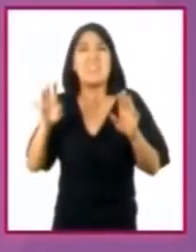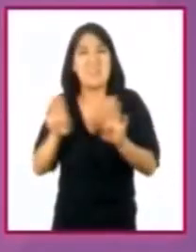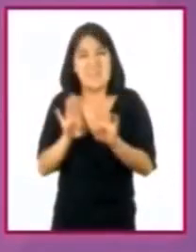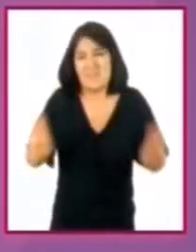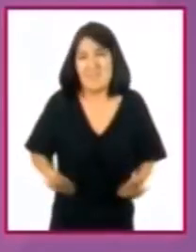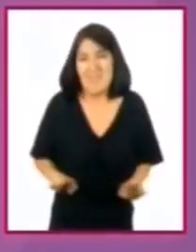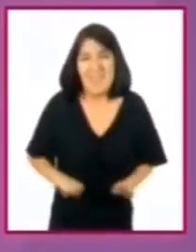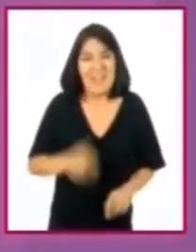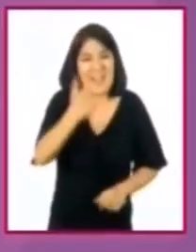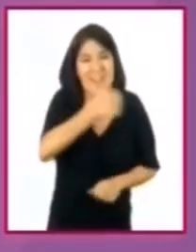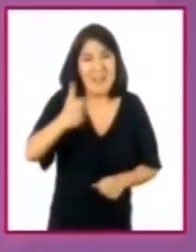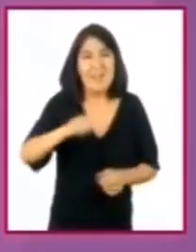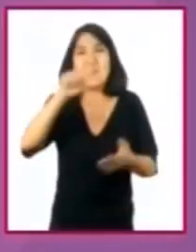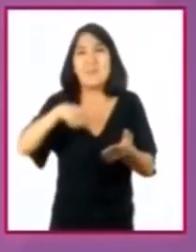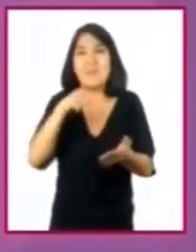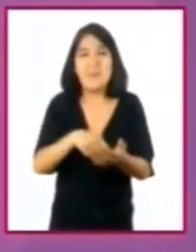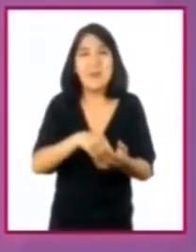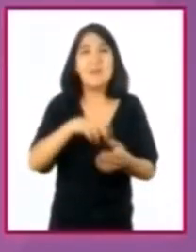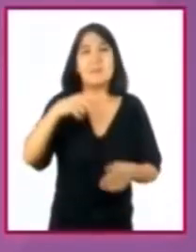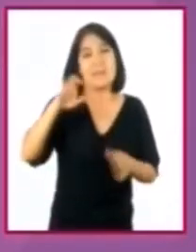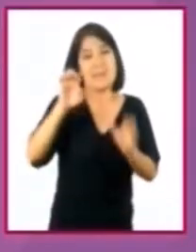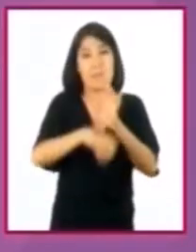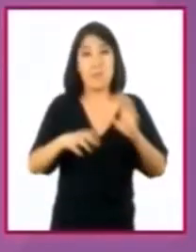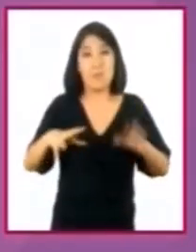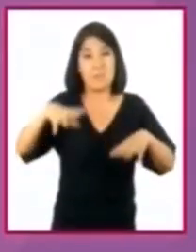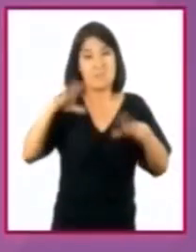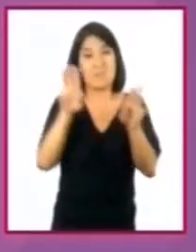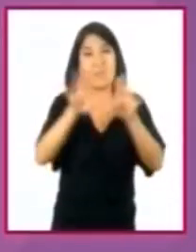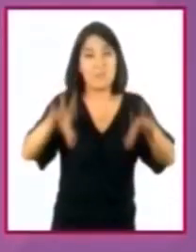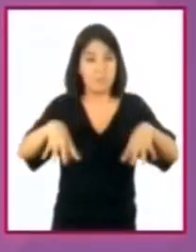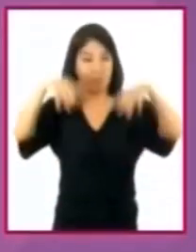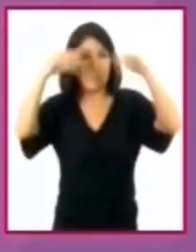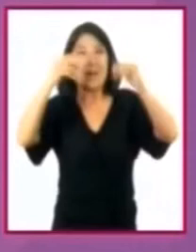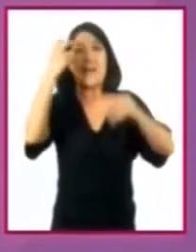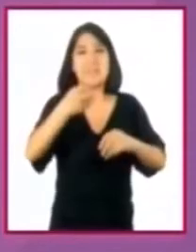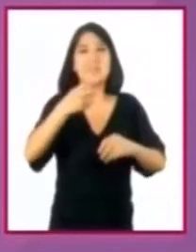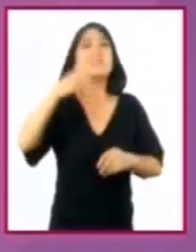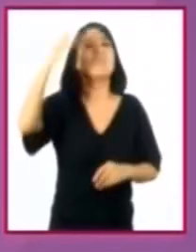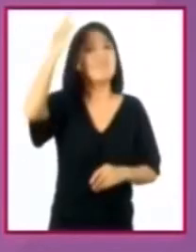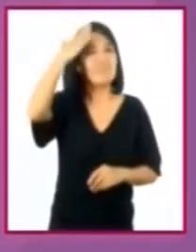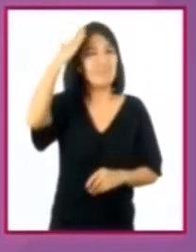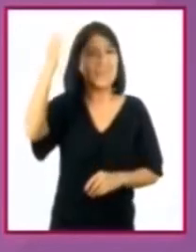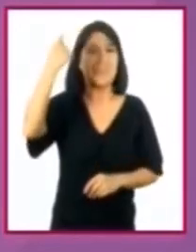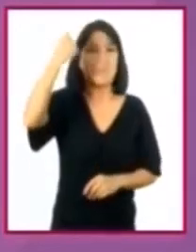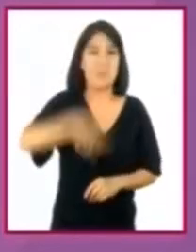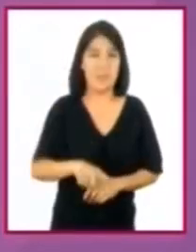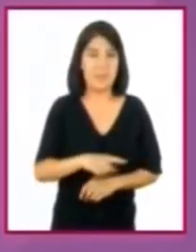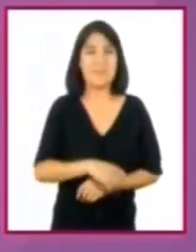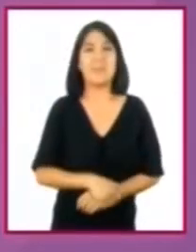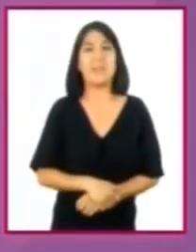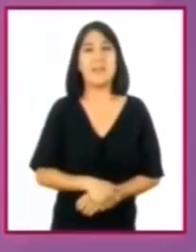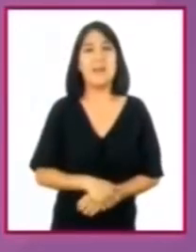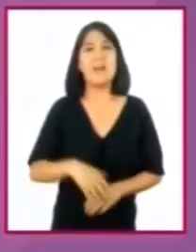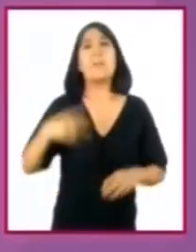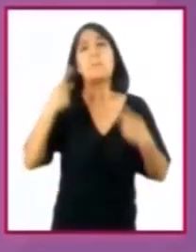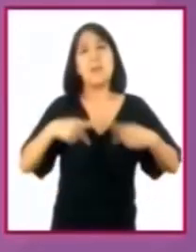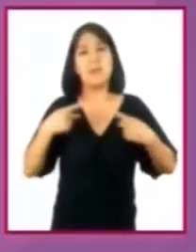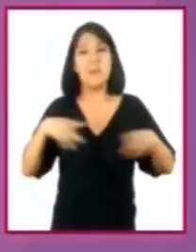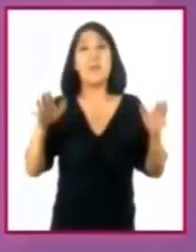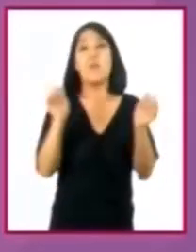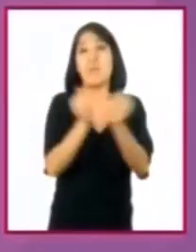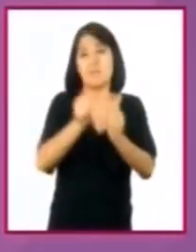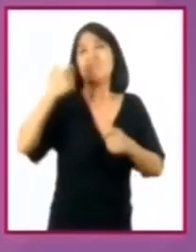ejemplo, habitaba la clase dirigente, como en el Gran Palacio de Palenque. Otros nobles o personas con